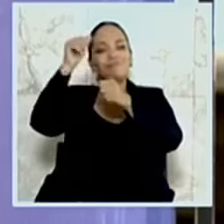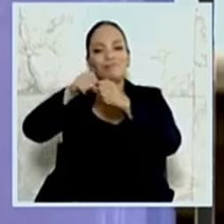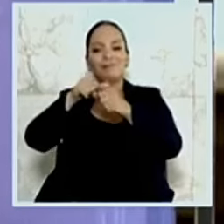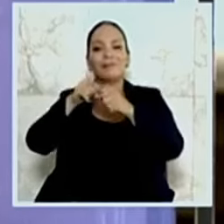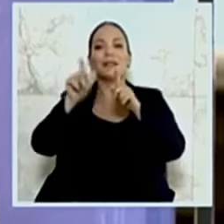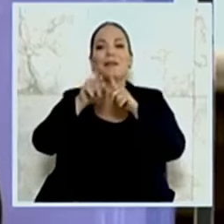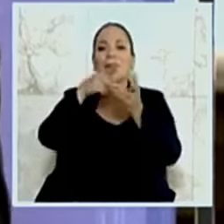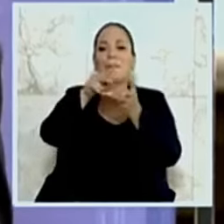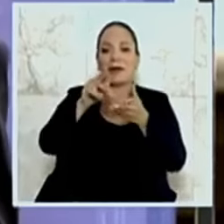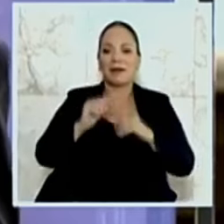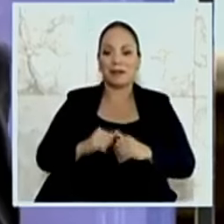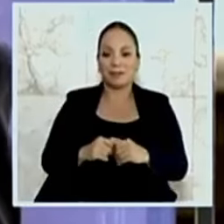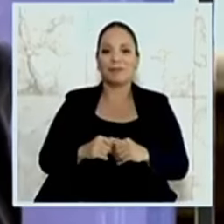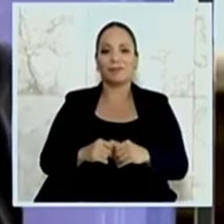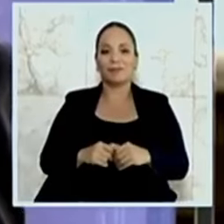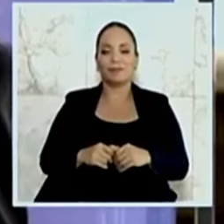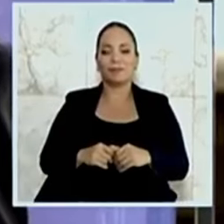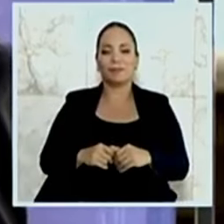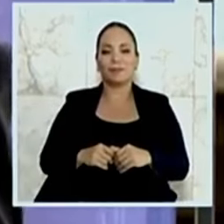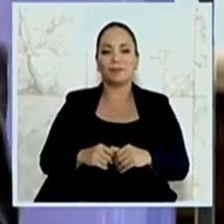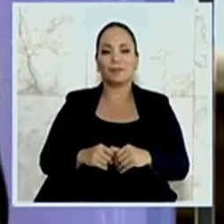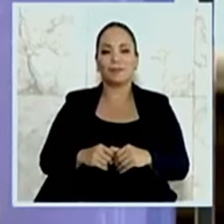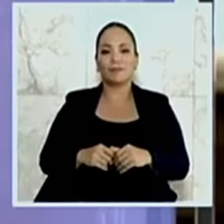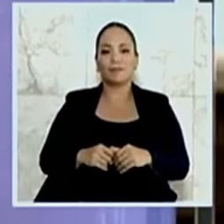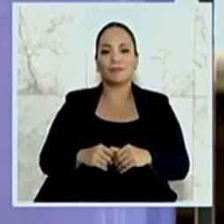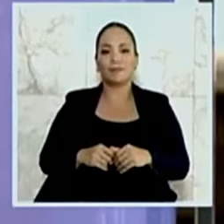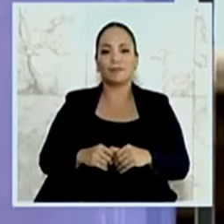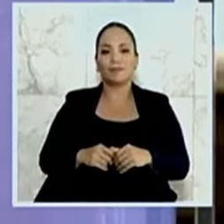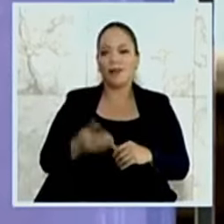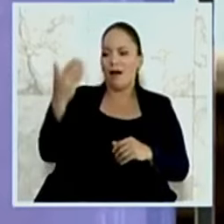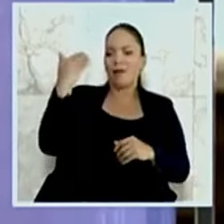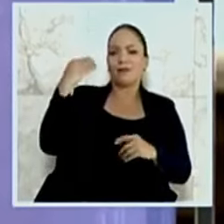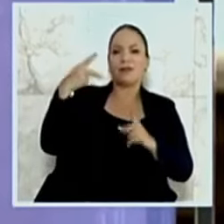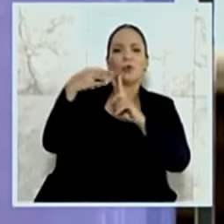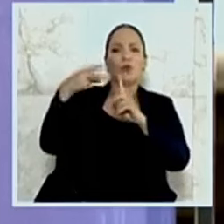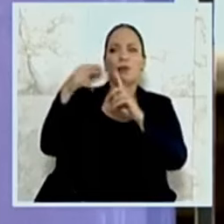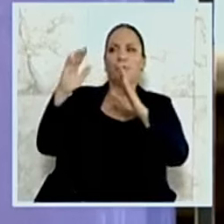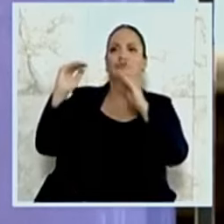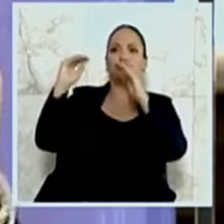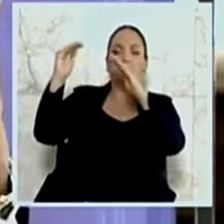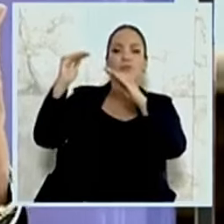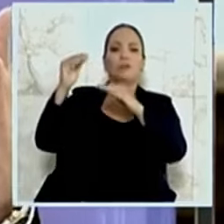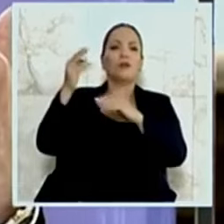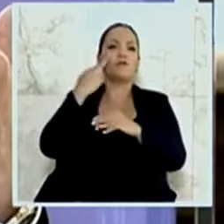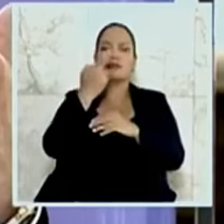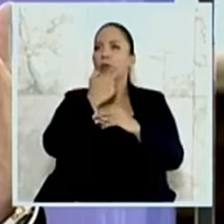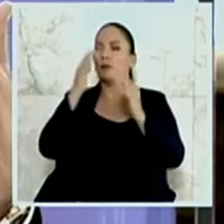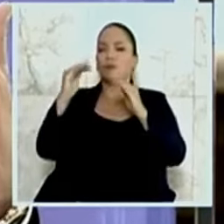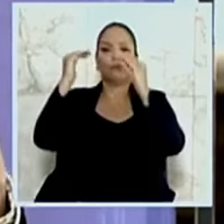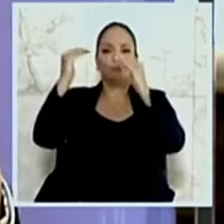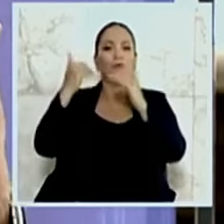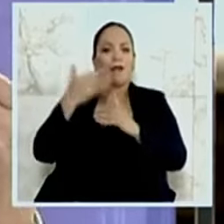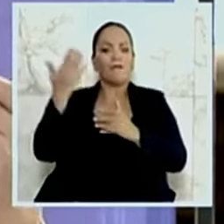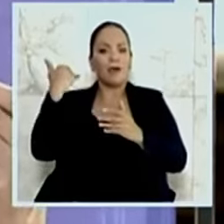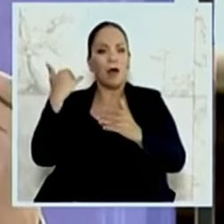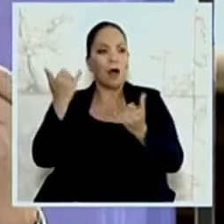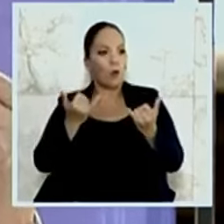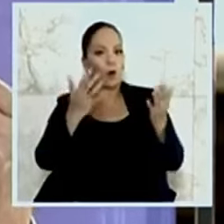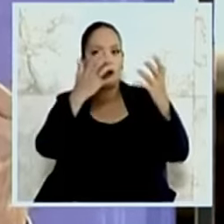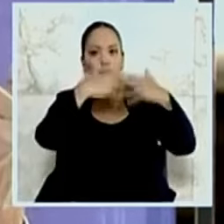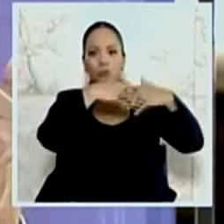una experiencia, a fabricar una memoria y pagar para eso. Ya